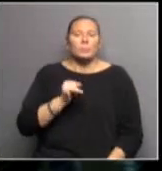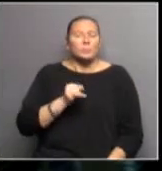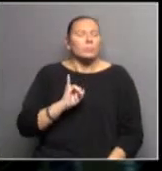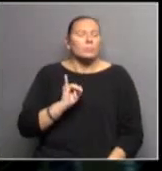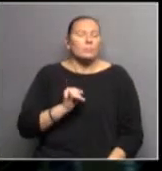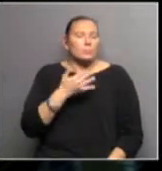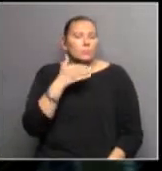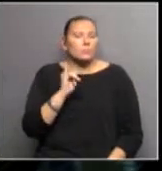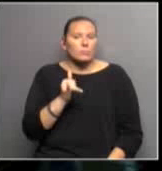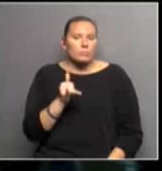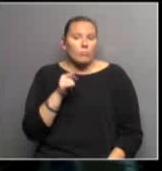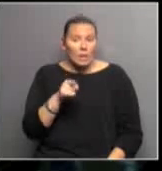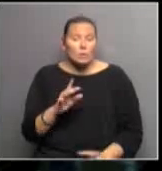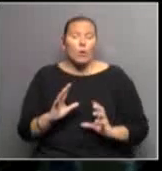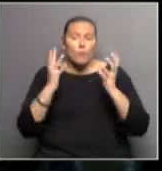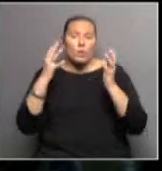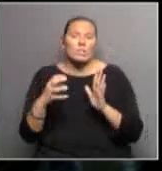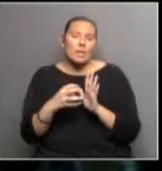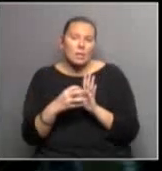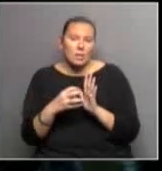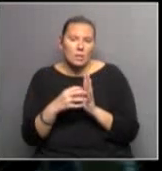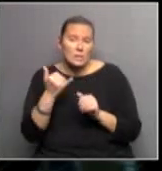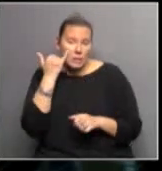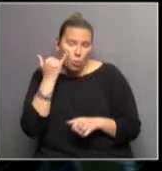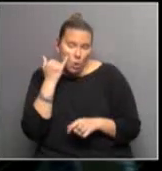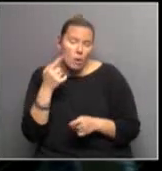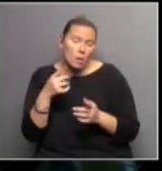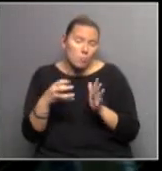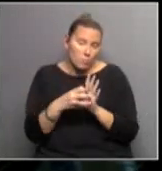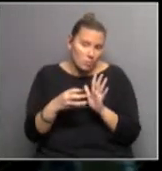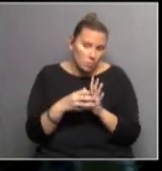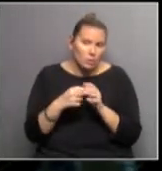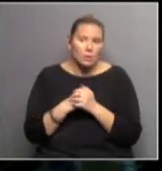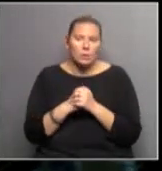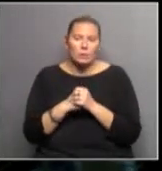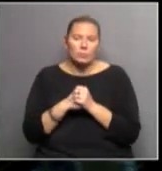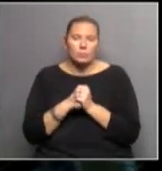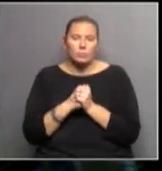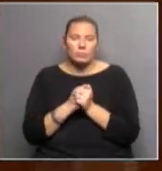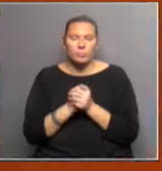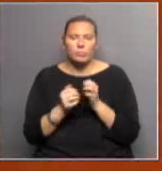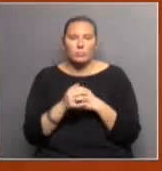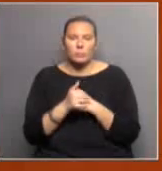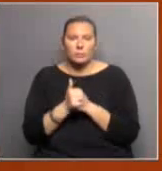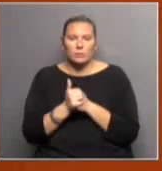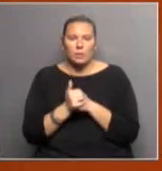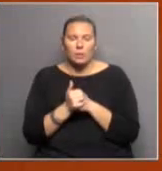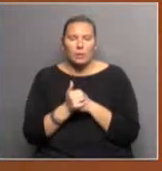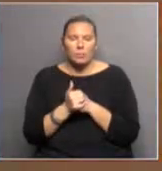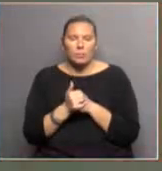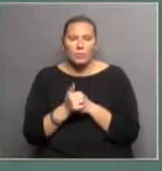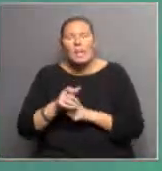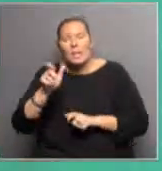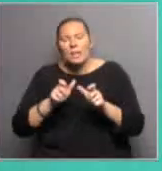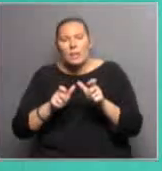Perfectamente. Darío. Eso es violencia simbólica, violencia sexual simbólica. Ahí está. Darío, la